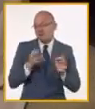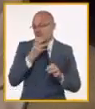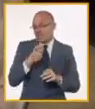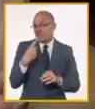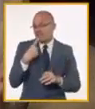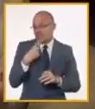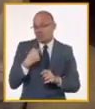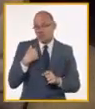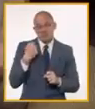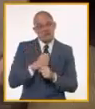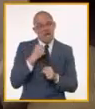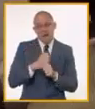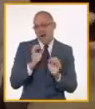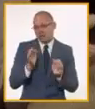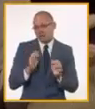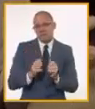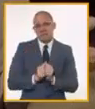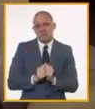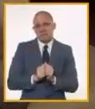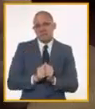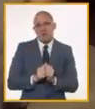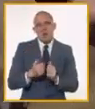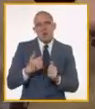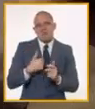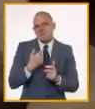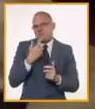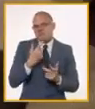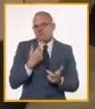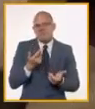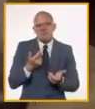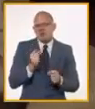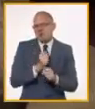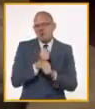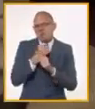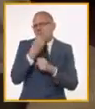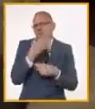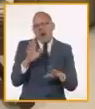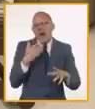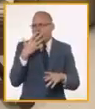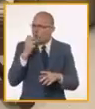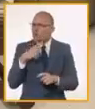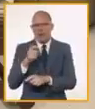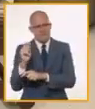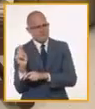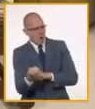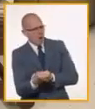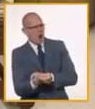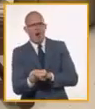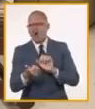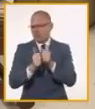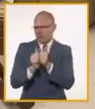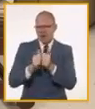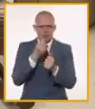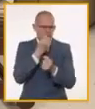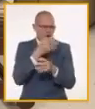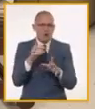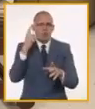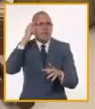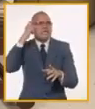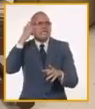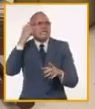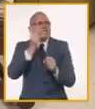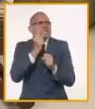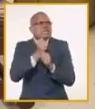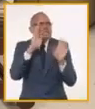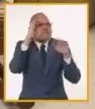que no lo tengo realmente de todo, no, yo hago de todo. Yo sí, me gusta la pelota, me gusta todo. No es que esté más que ahí. Pero